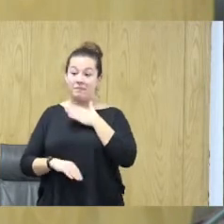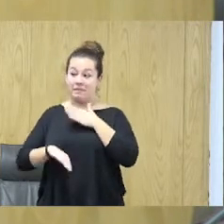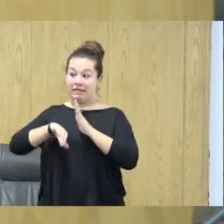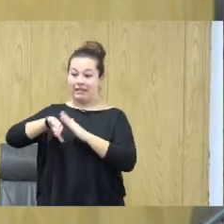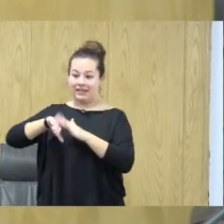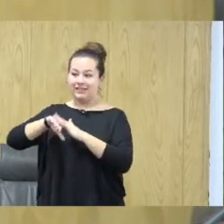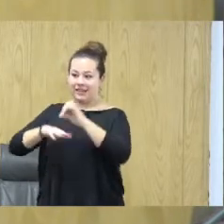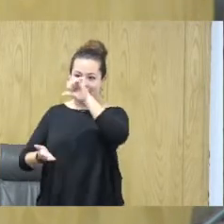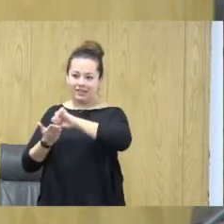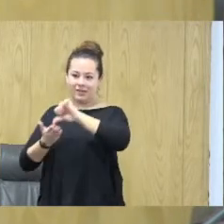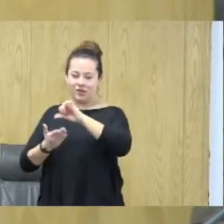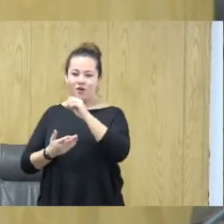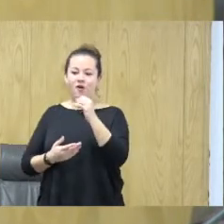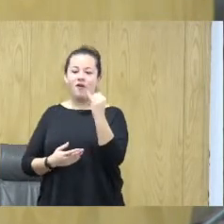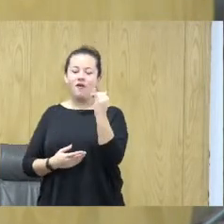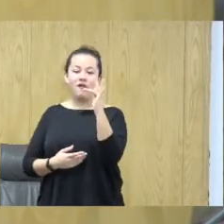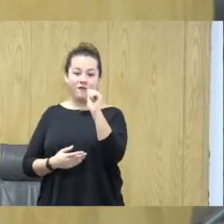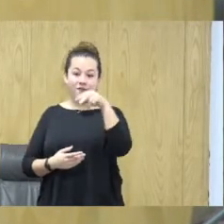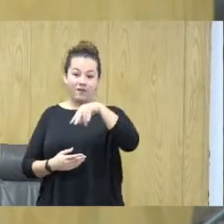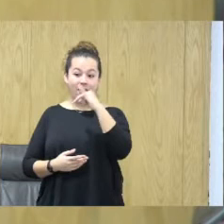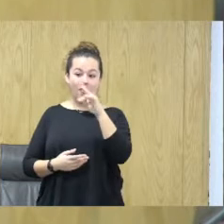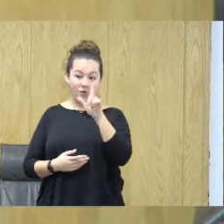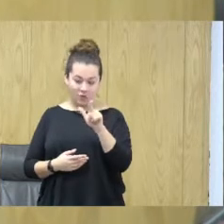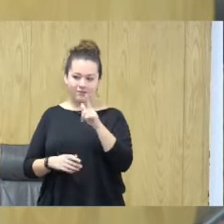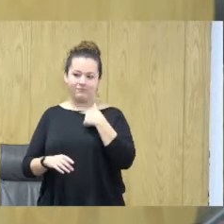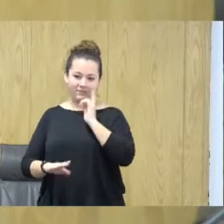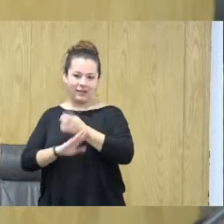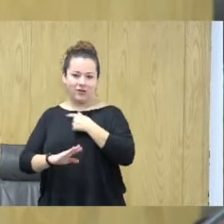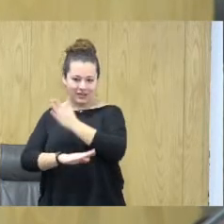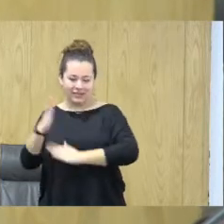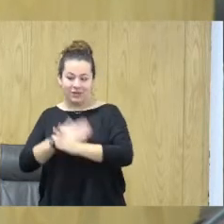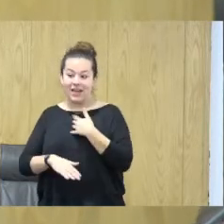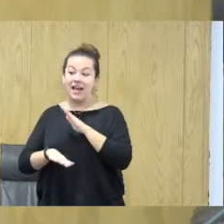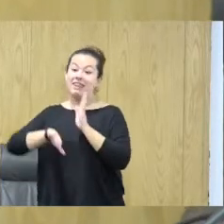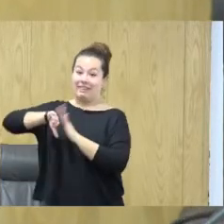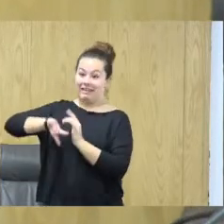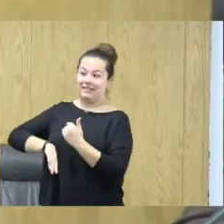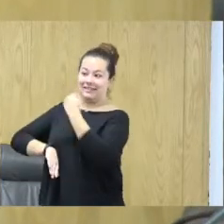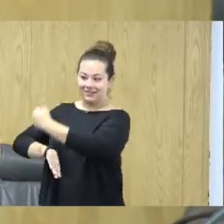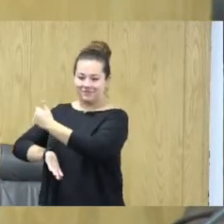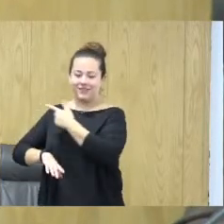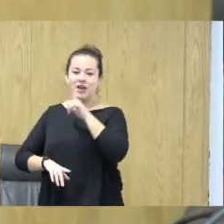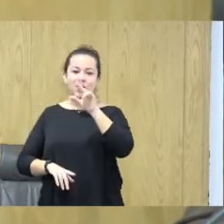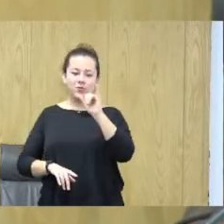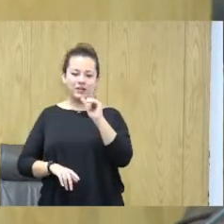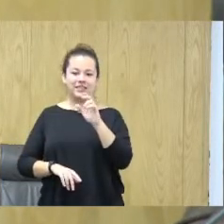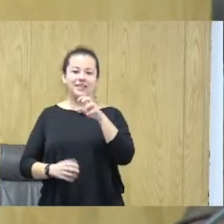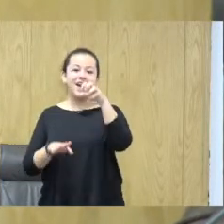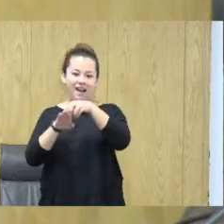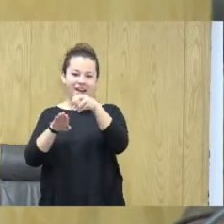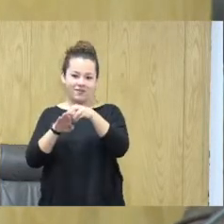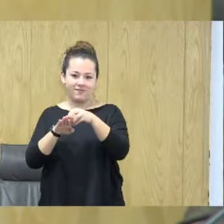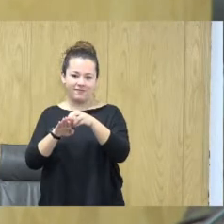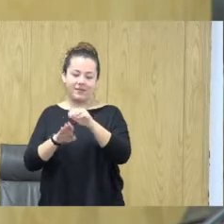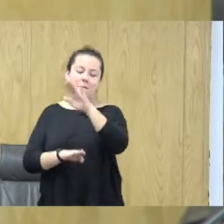don Borja Fanjul, que es el director general de Política de Discapacidad, y a su derecha, don Luis Cayo Pérez Bueno, que es